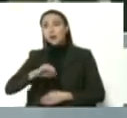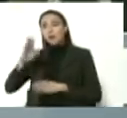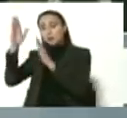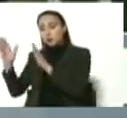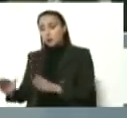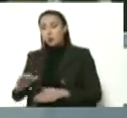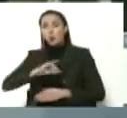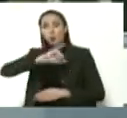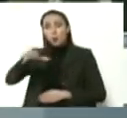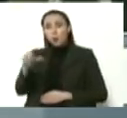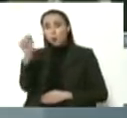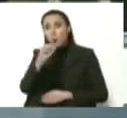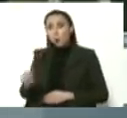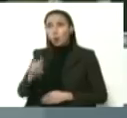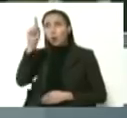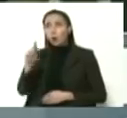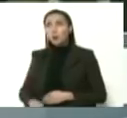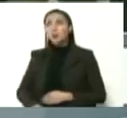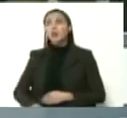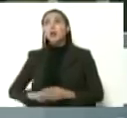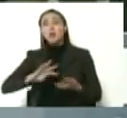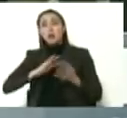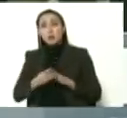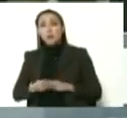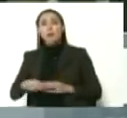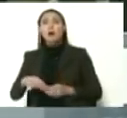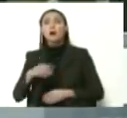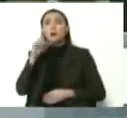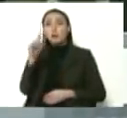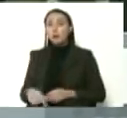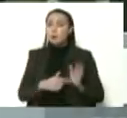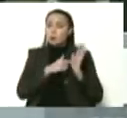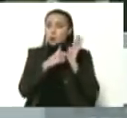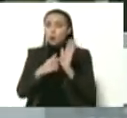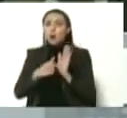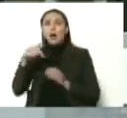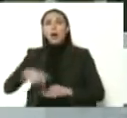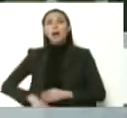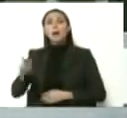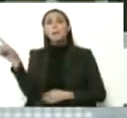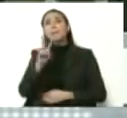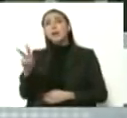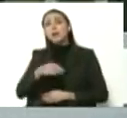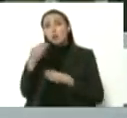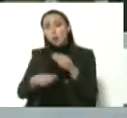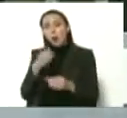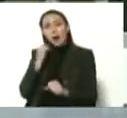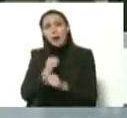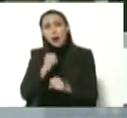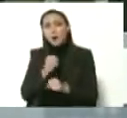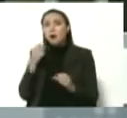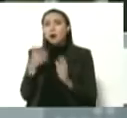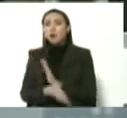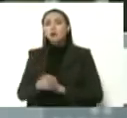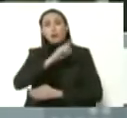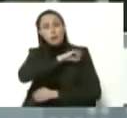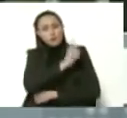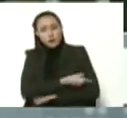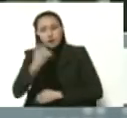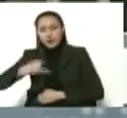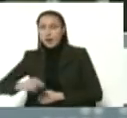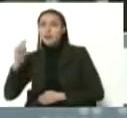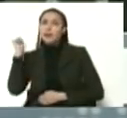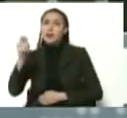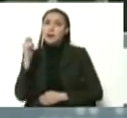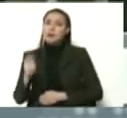director nacional de Barrio Nuevo, Barrio Tricolor, para que le mostremos al país las labores de la Fuerza de Tarea Especial en el